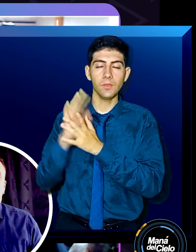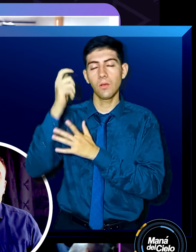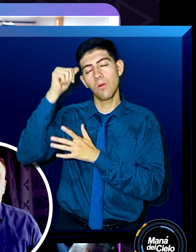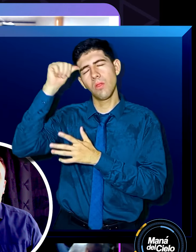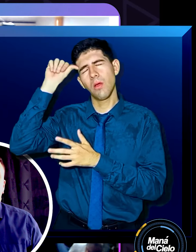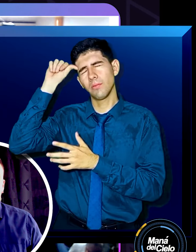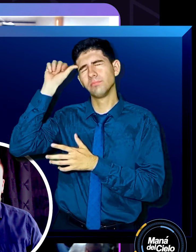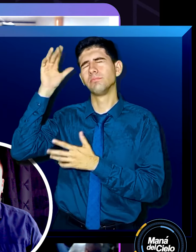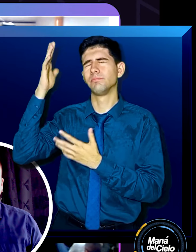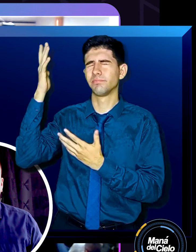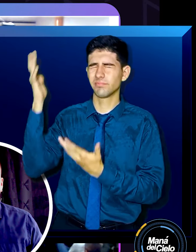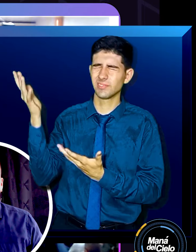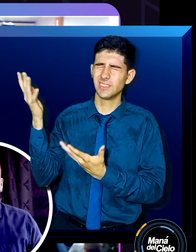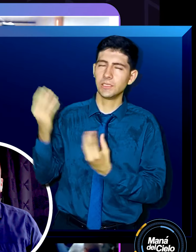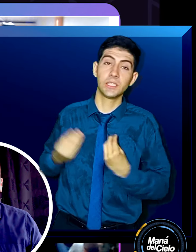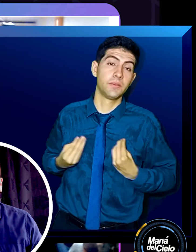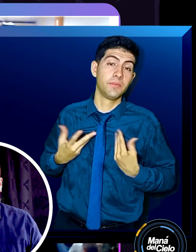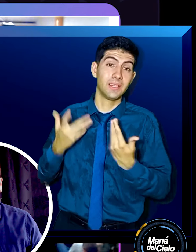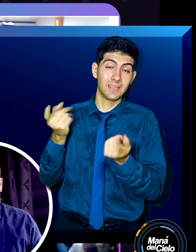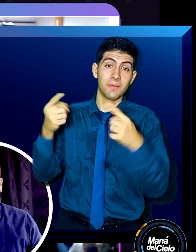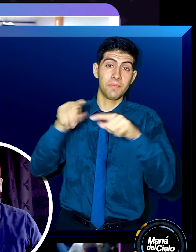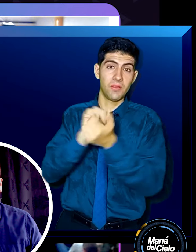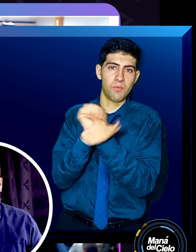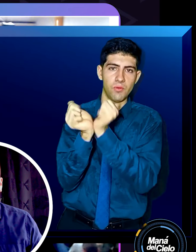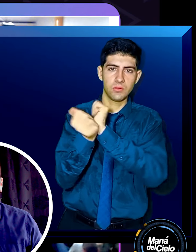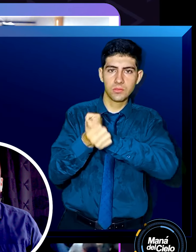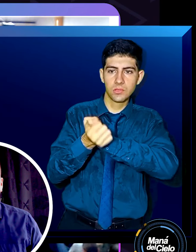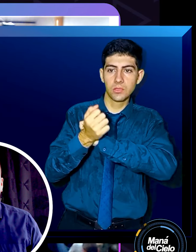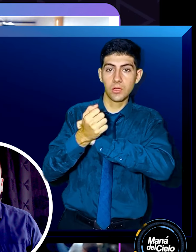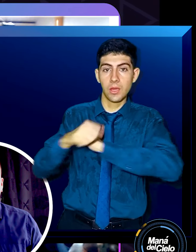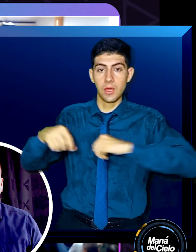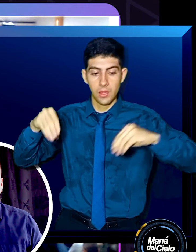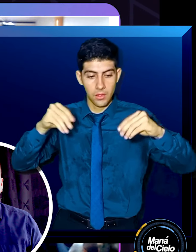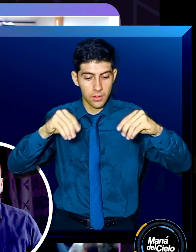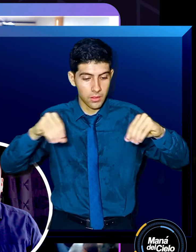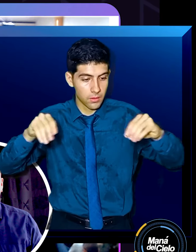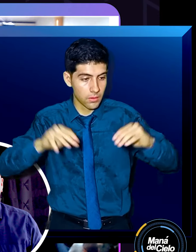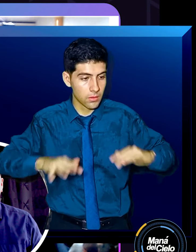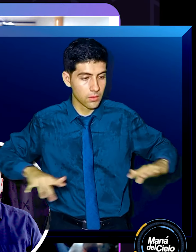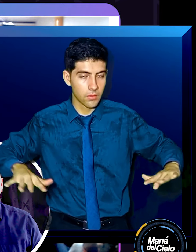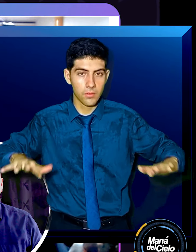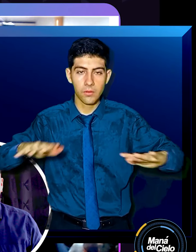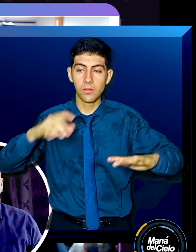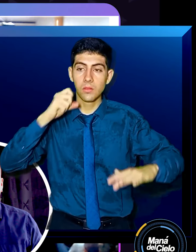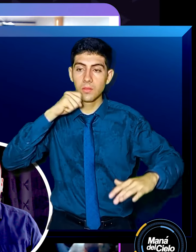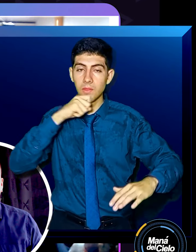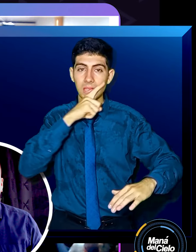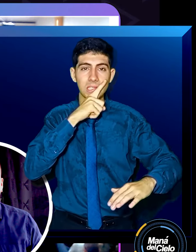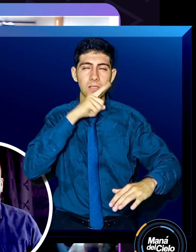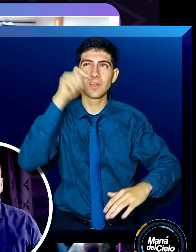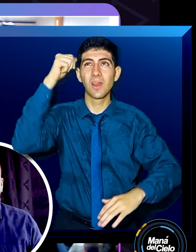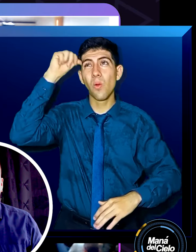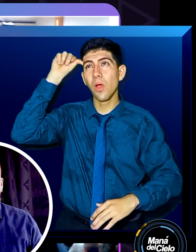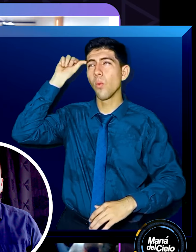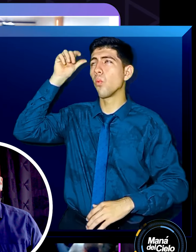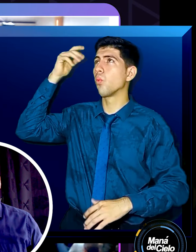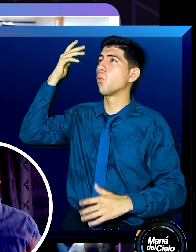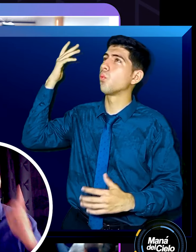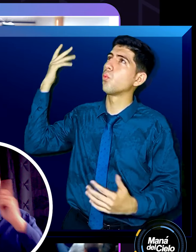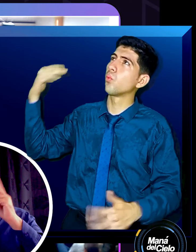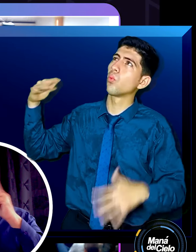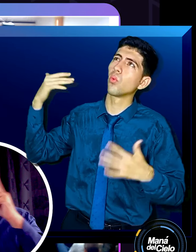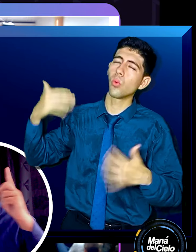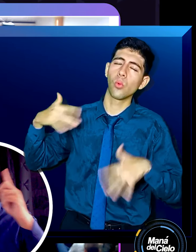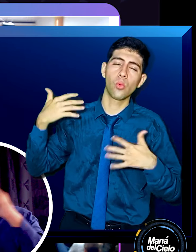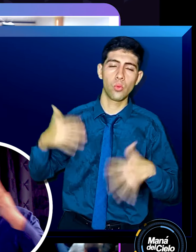y vivieron como esclavos y vivieron además en el desierto. O sea, ese es todo un recuerdo de un